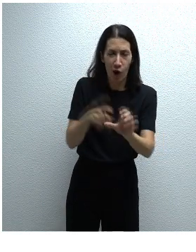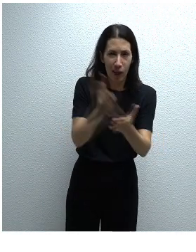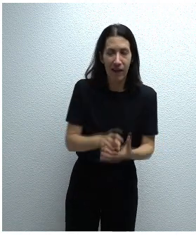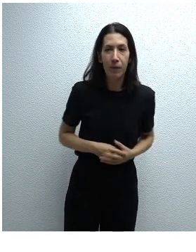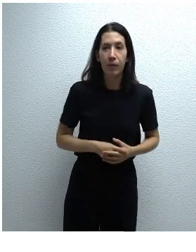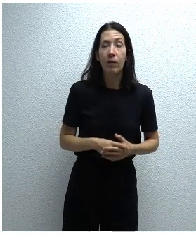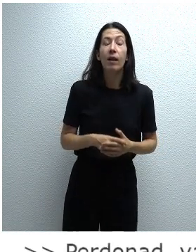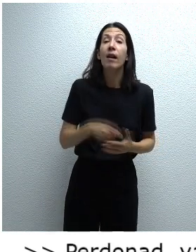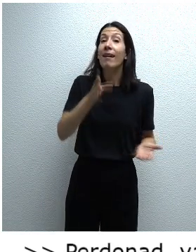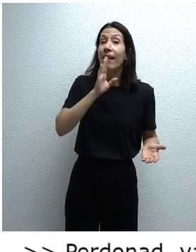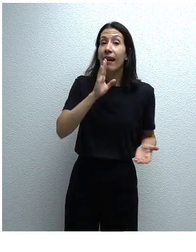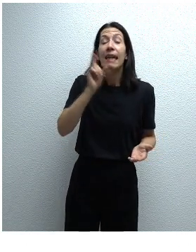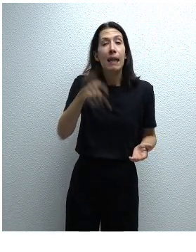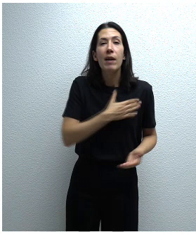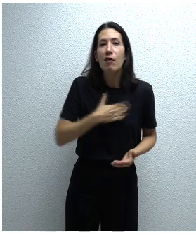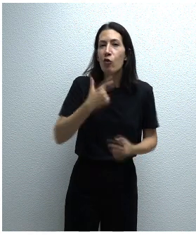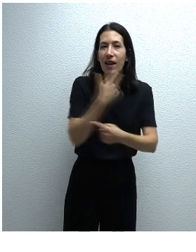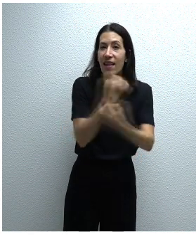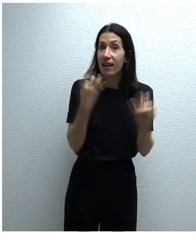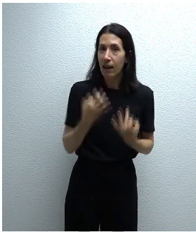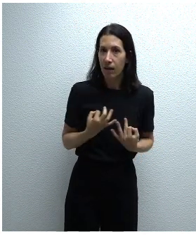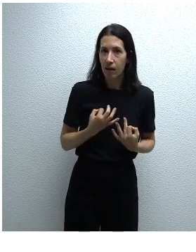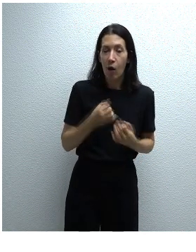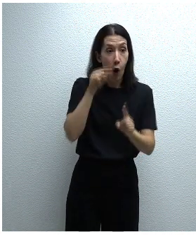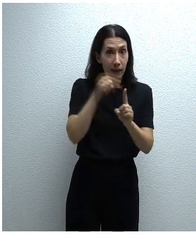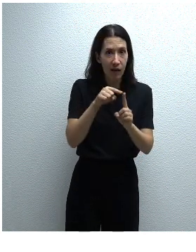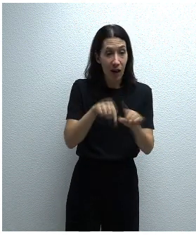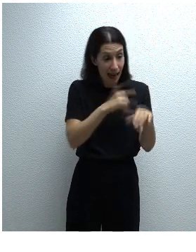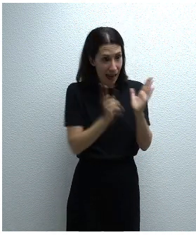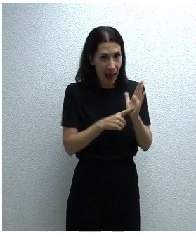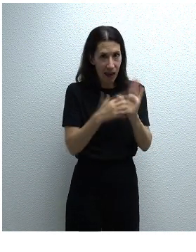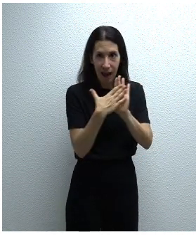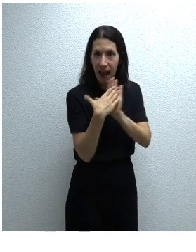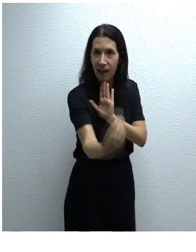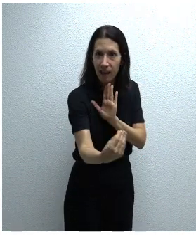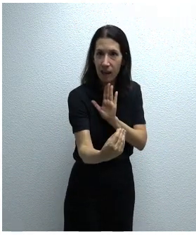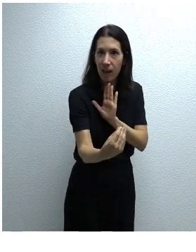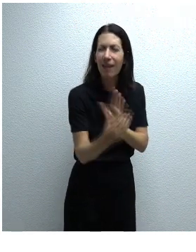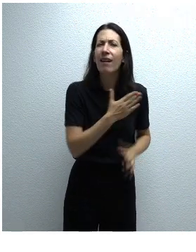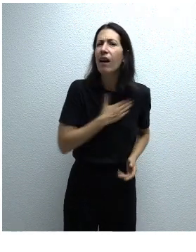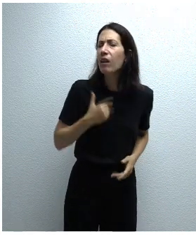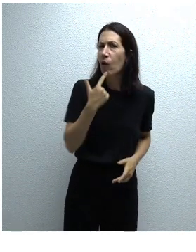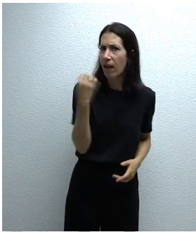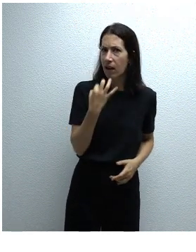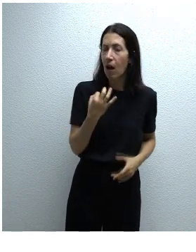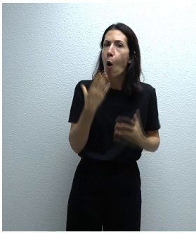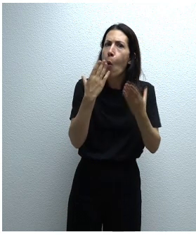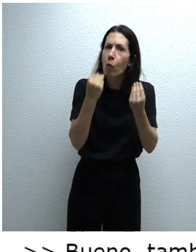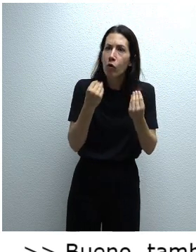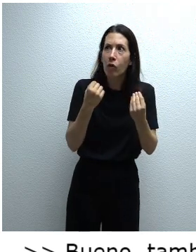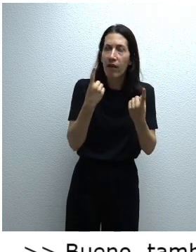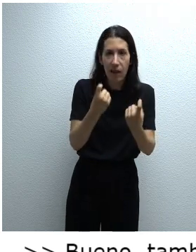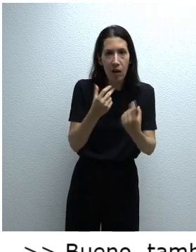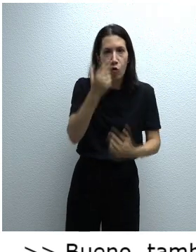Bueno, también os quería decir que hacer entendible esta ley implica también mucho compromiso